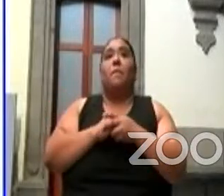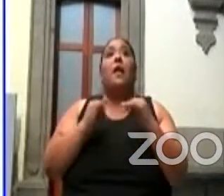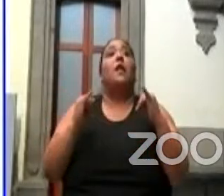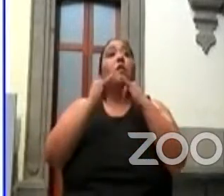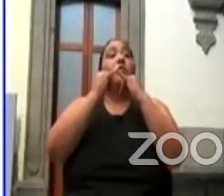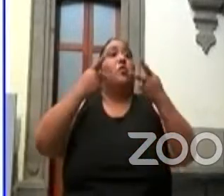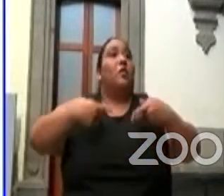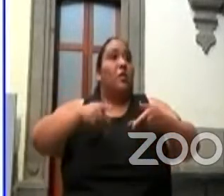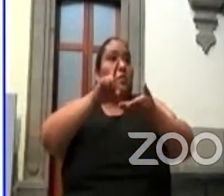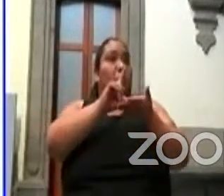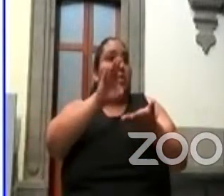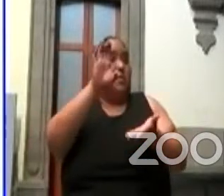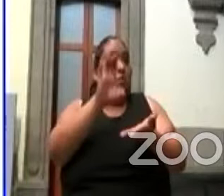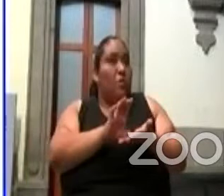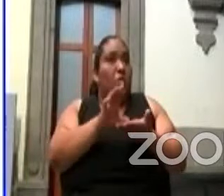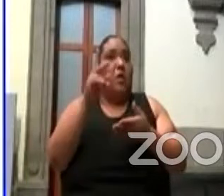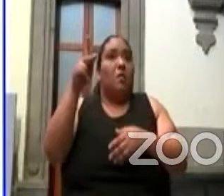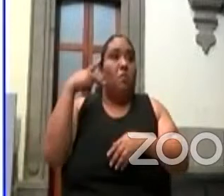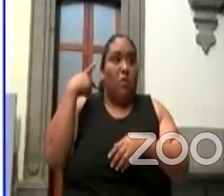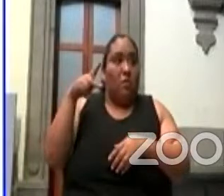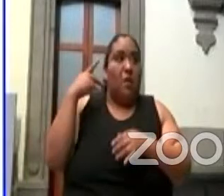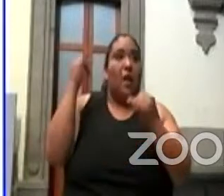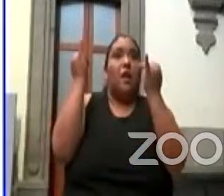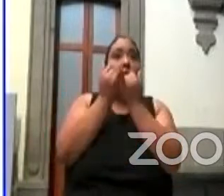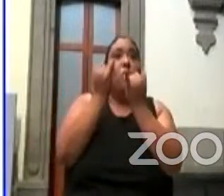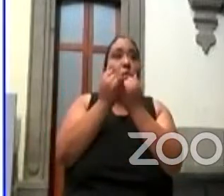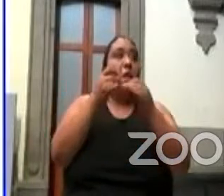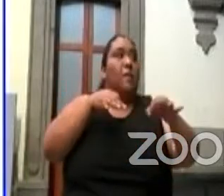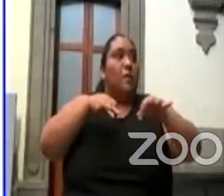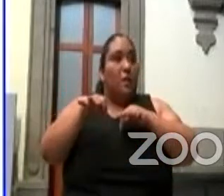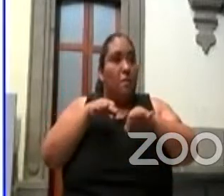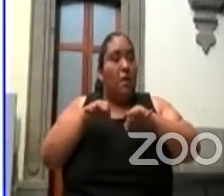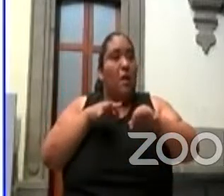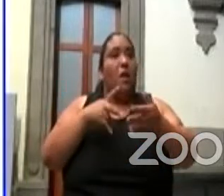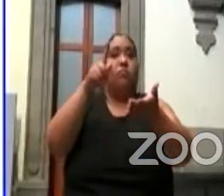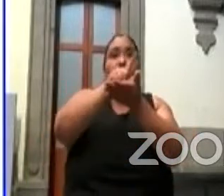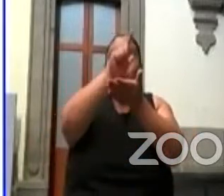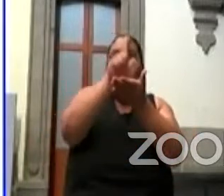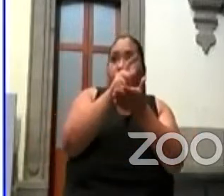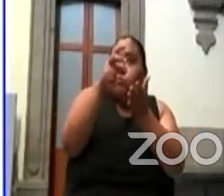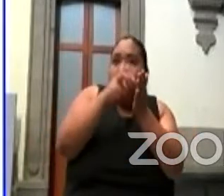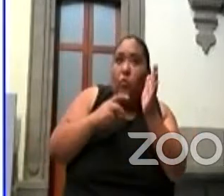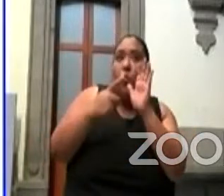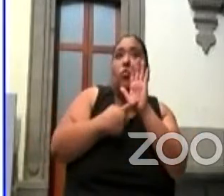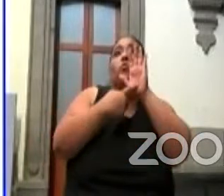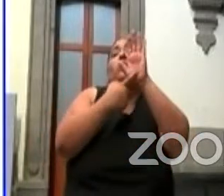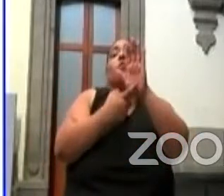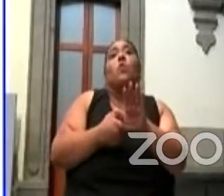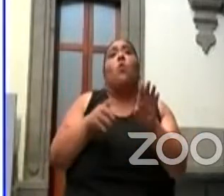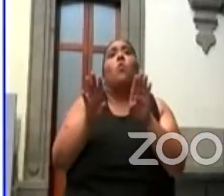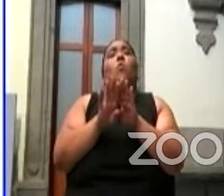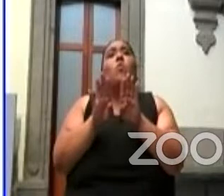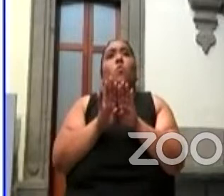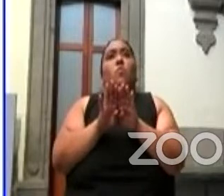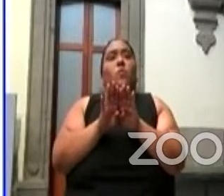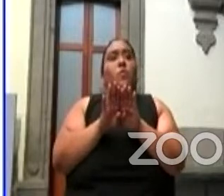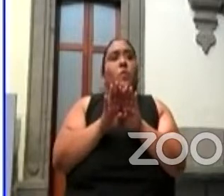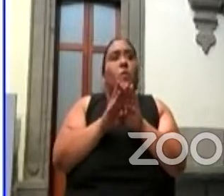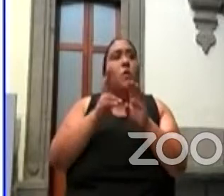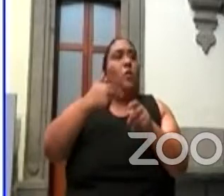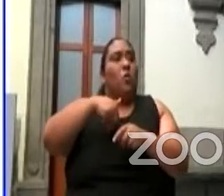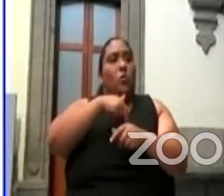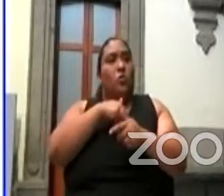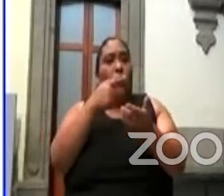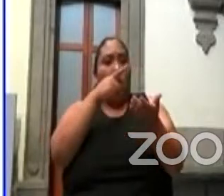del Estado de Puebla también trabajamos con políticas públicas. ¿De qué manera? Nosotros estamos de la mano con